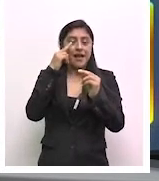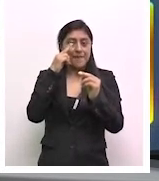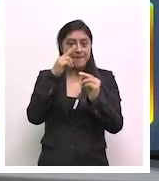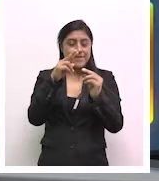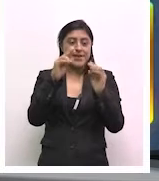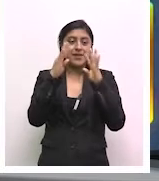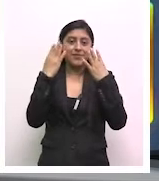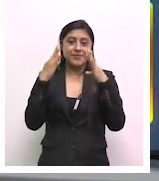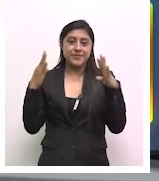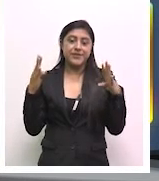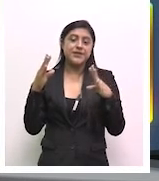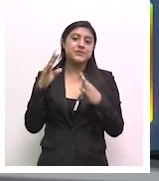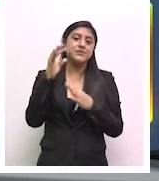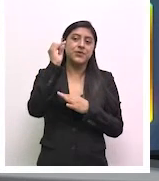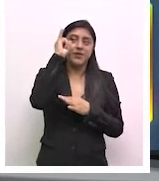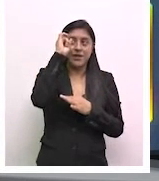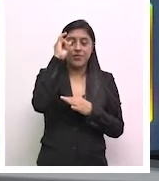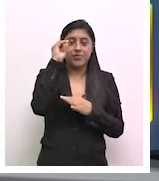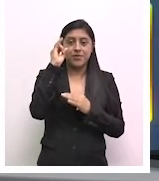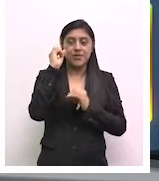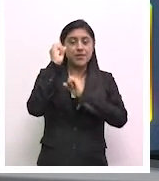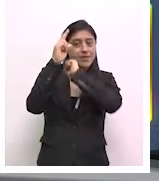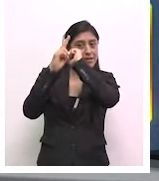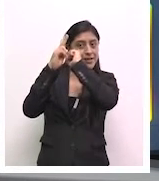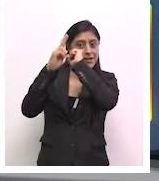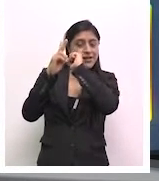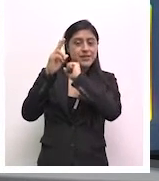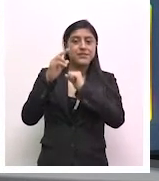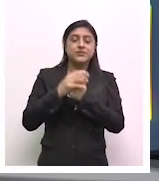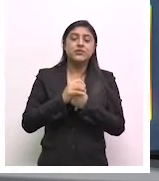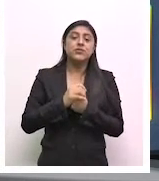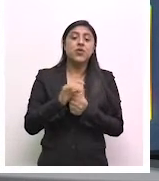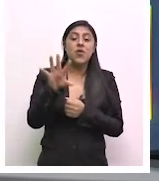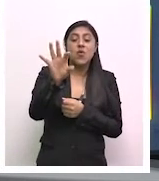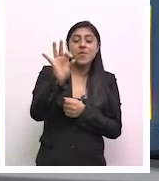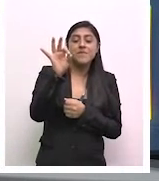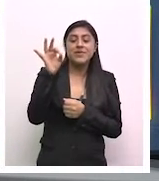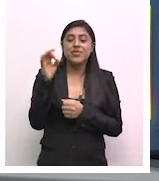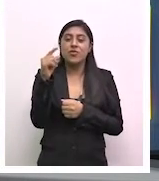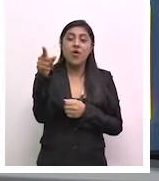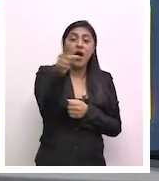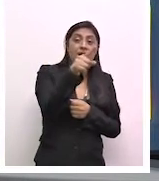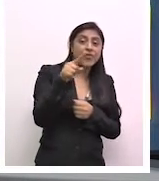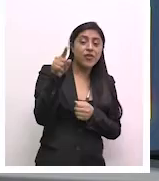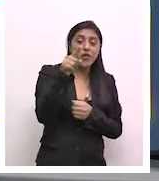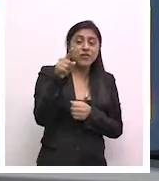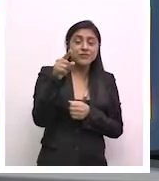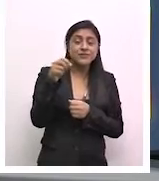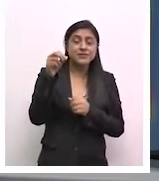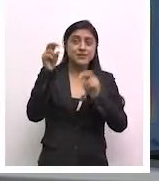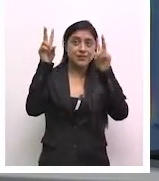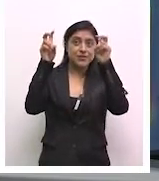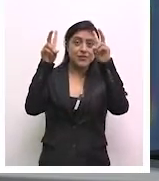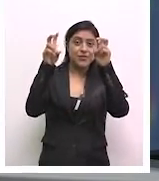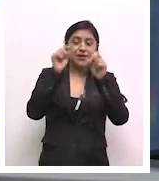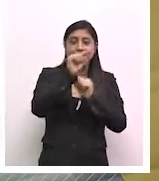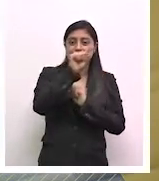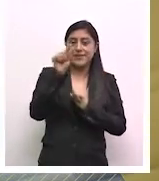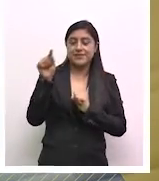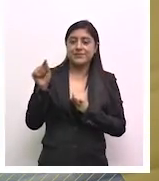de Facebook, Twitter, Instagram y en nuestro canal de YouTube. Lo invito a que veamos los titulares de esta